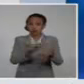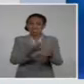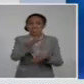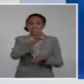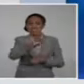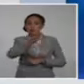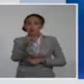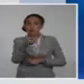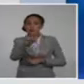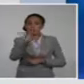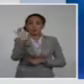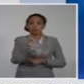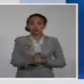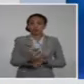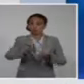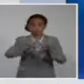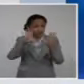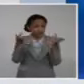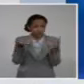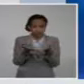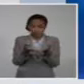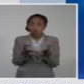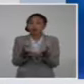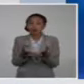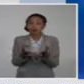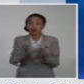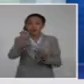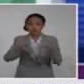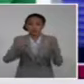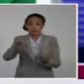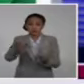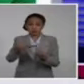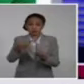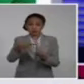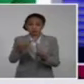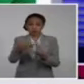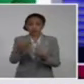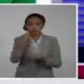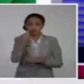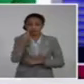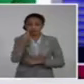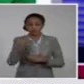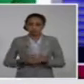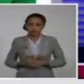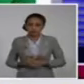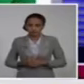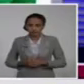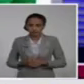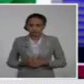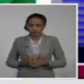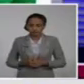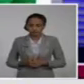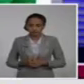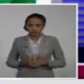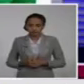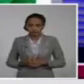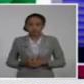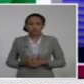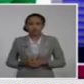17,9% de todos los diagnosticados. Que no tengo que decir, nuestra población ha ido adquiriendo la